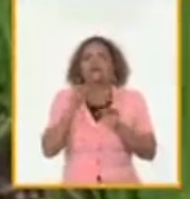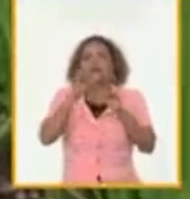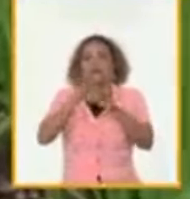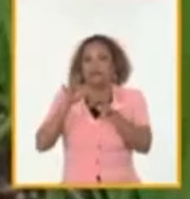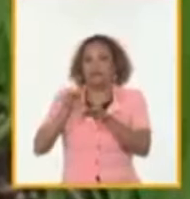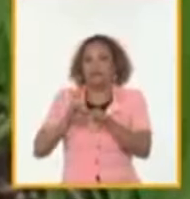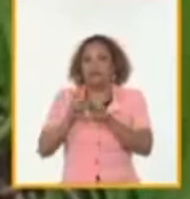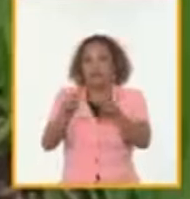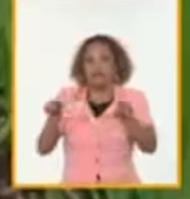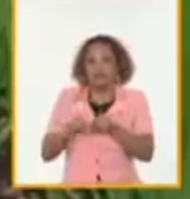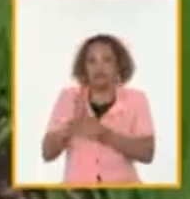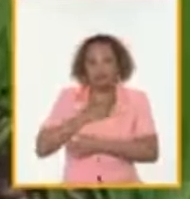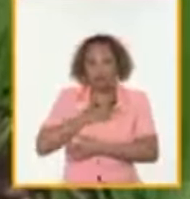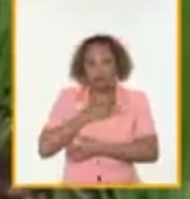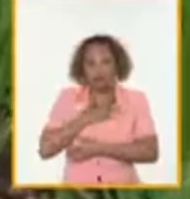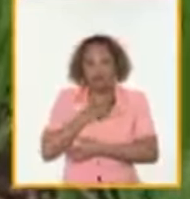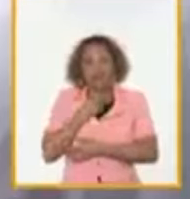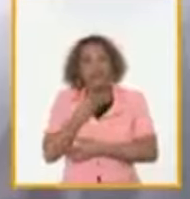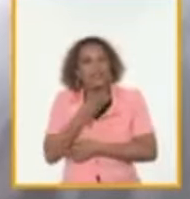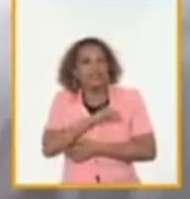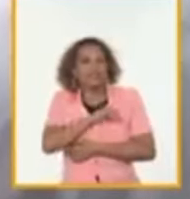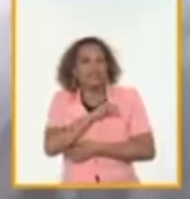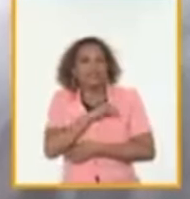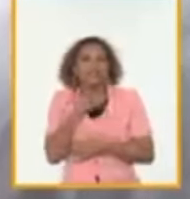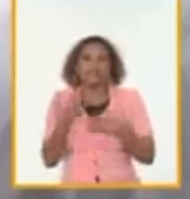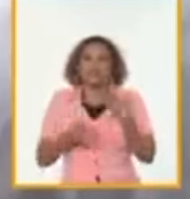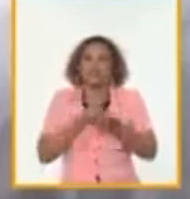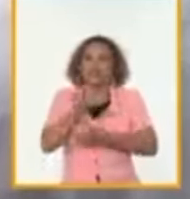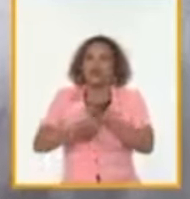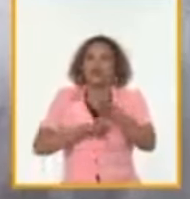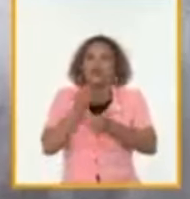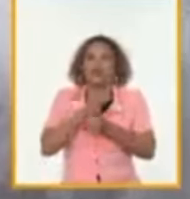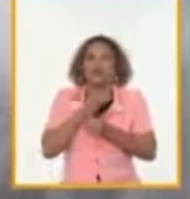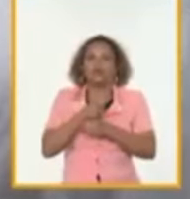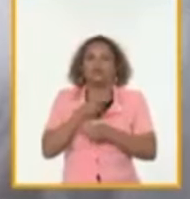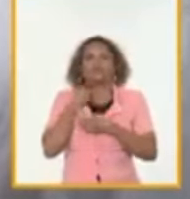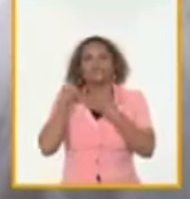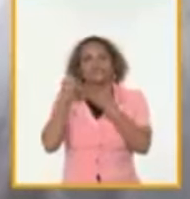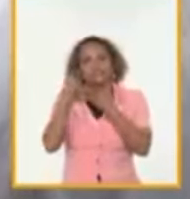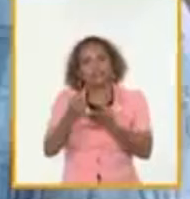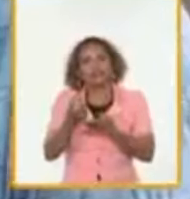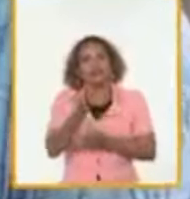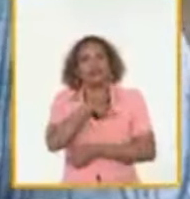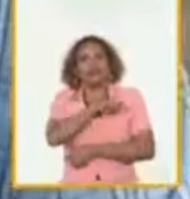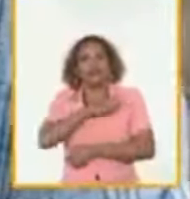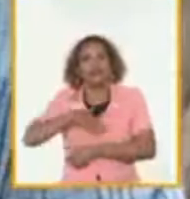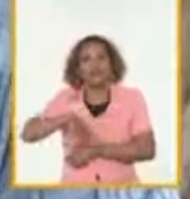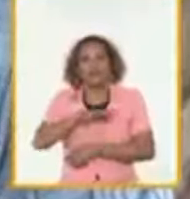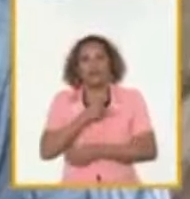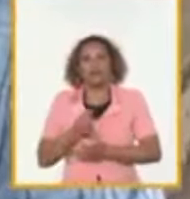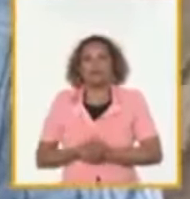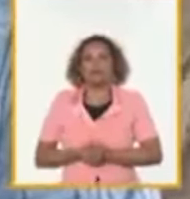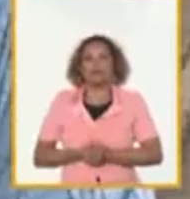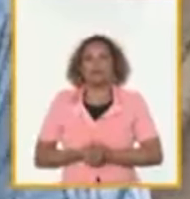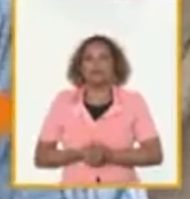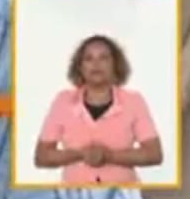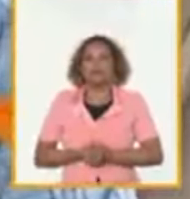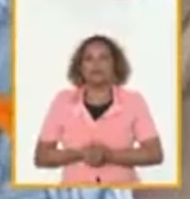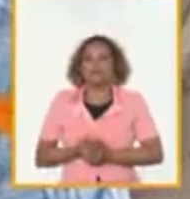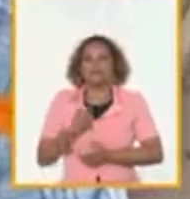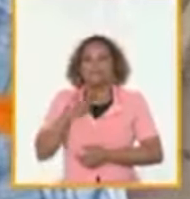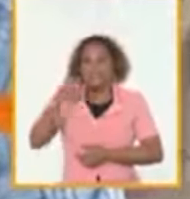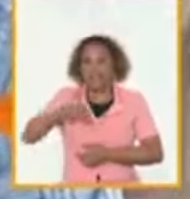mientras siente la satisfacción de ser útil y servir a su pueblo si hubieran en Quemado de